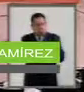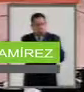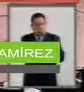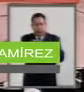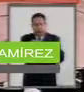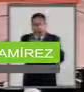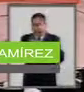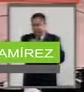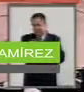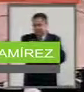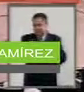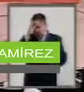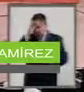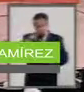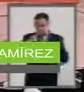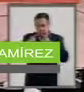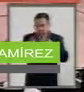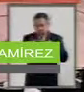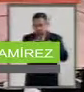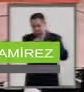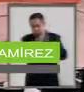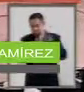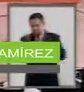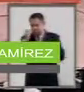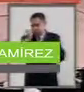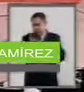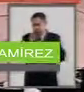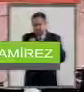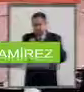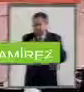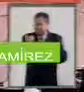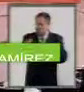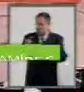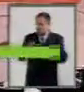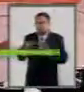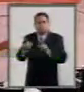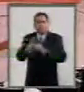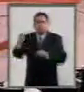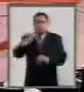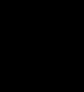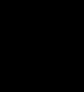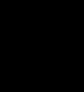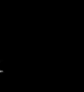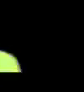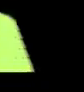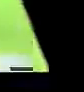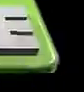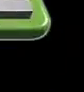del punto de acuerdo con los tres resolutivos que fueron aprobados en comisión. Es cuanto, presidenta.